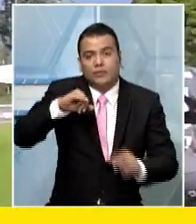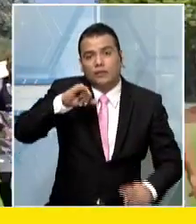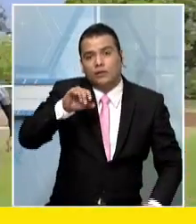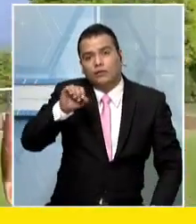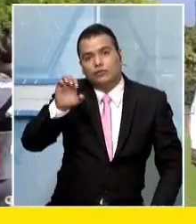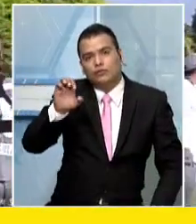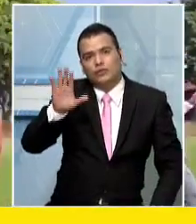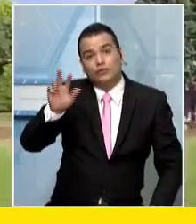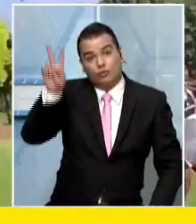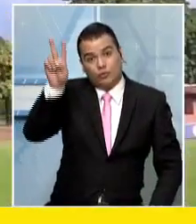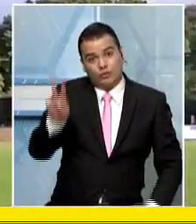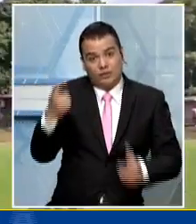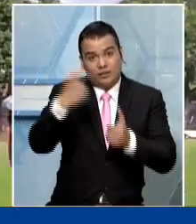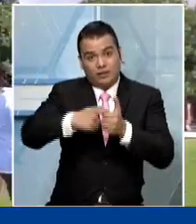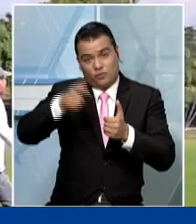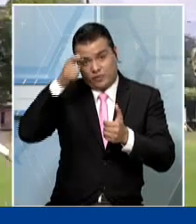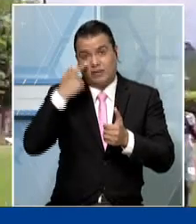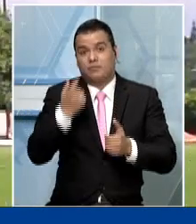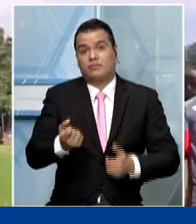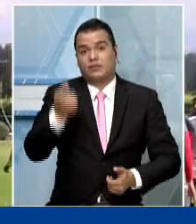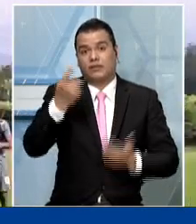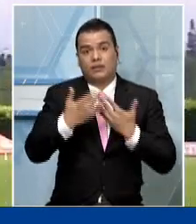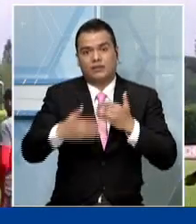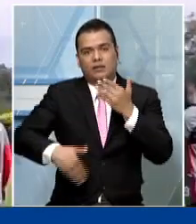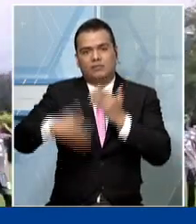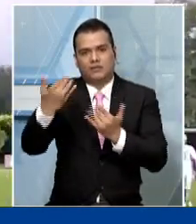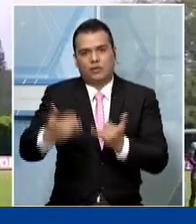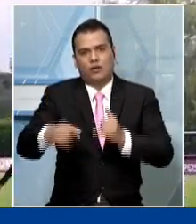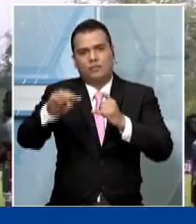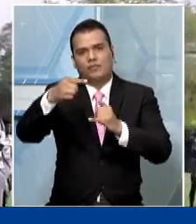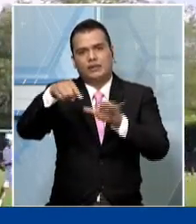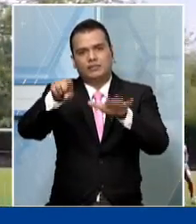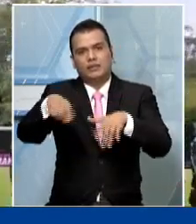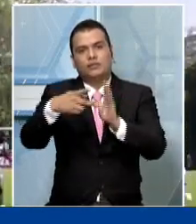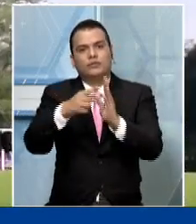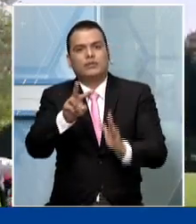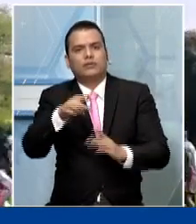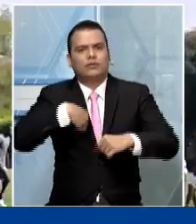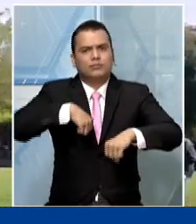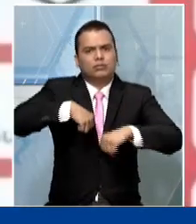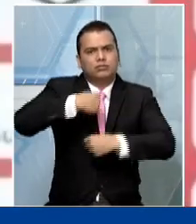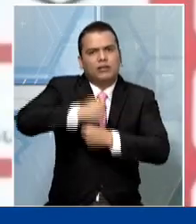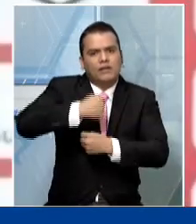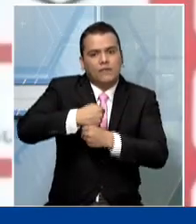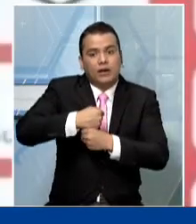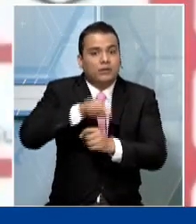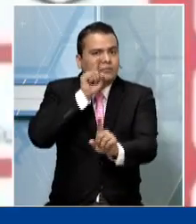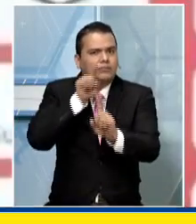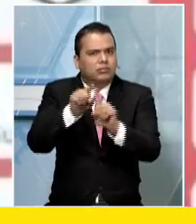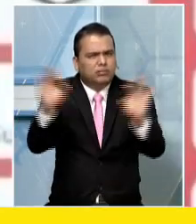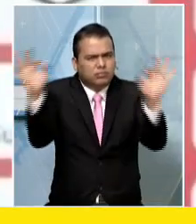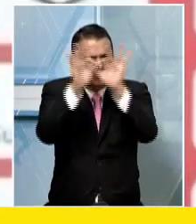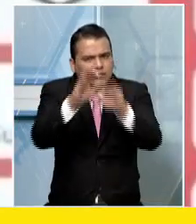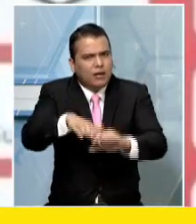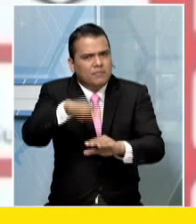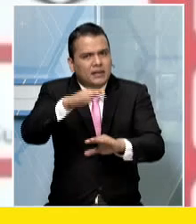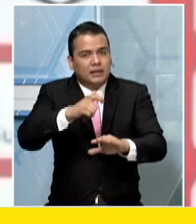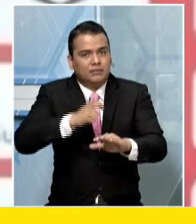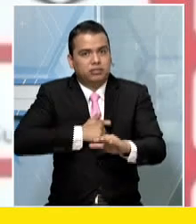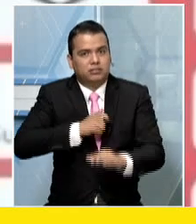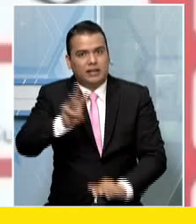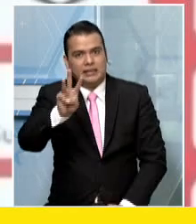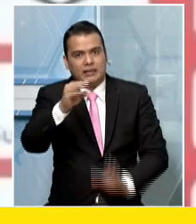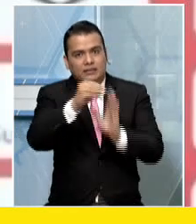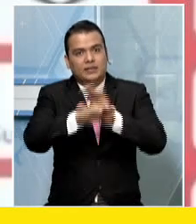guardameta venezolano campeón con América, inicia la temporada 2021 con el objetivo del tricampeonato. A defender el título.